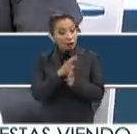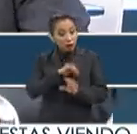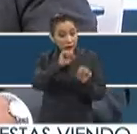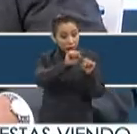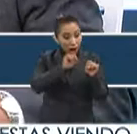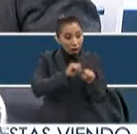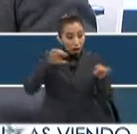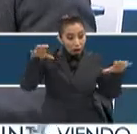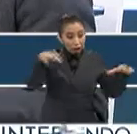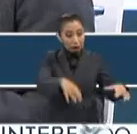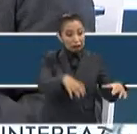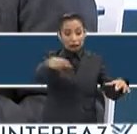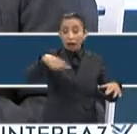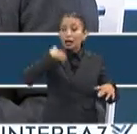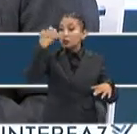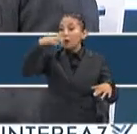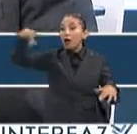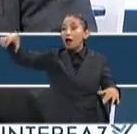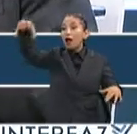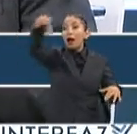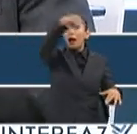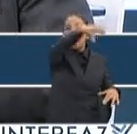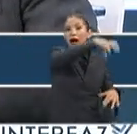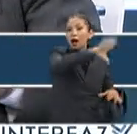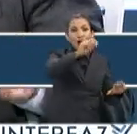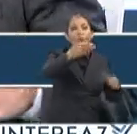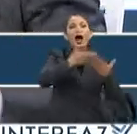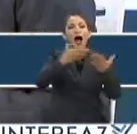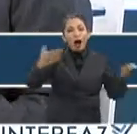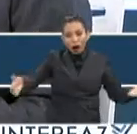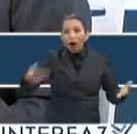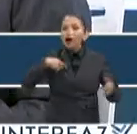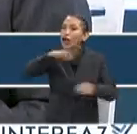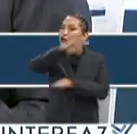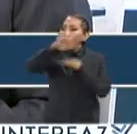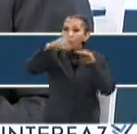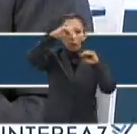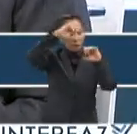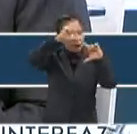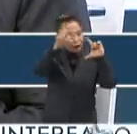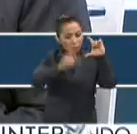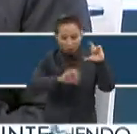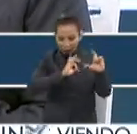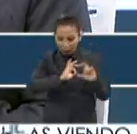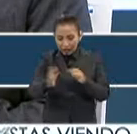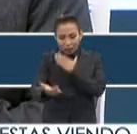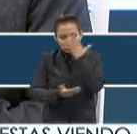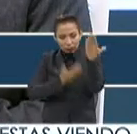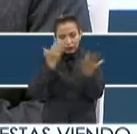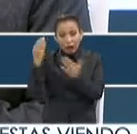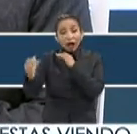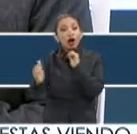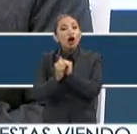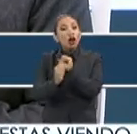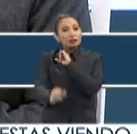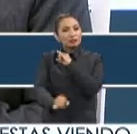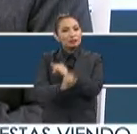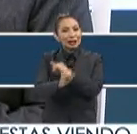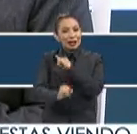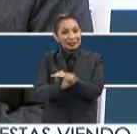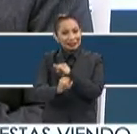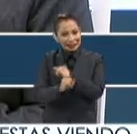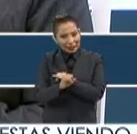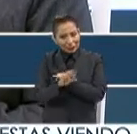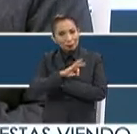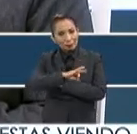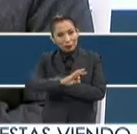los habitantes de la zona conurbada, sino ahora sí es estudiantes de todo el país. Entonces, la